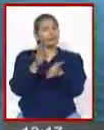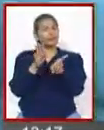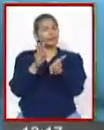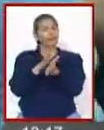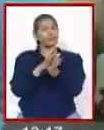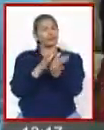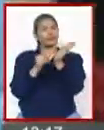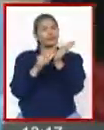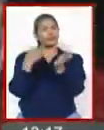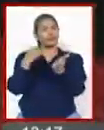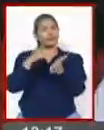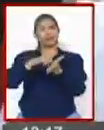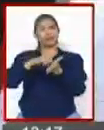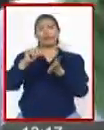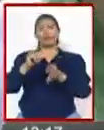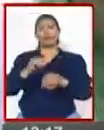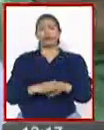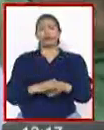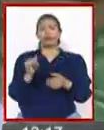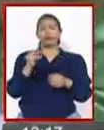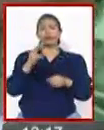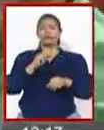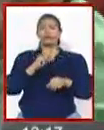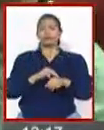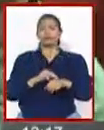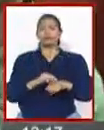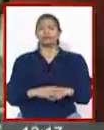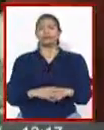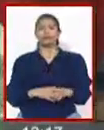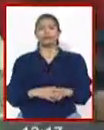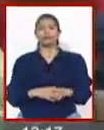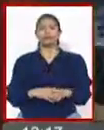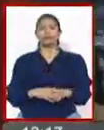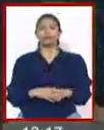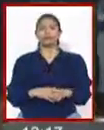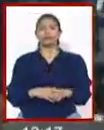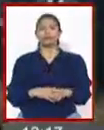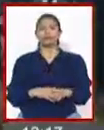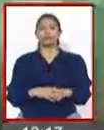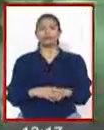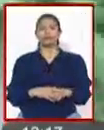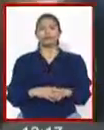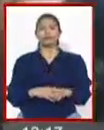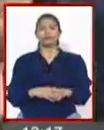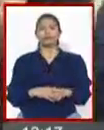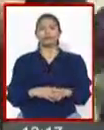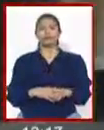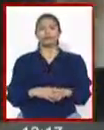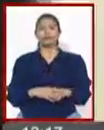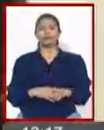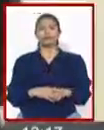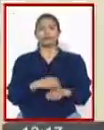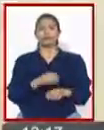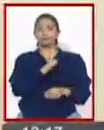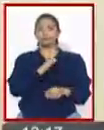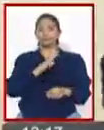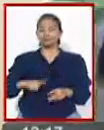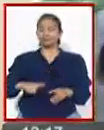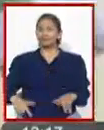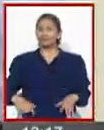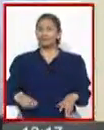papeles, he pagado impuestos. ¿Ah? Esto es sacado de la alcaldía, mire. Esto es de